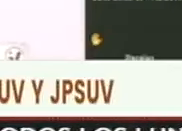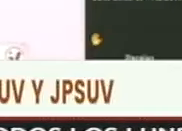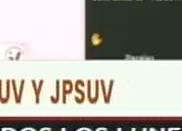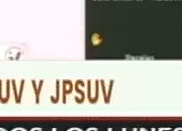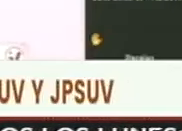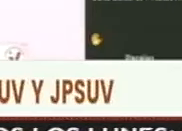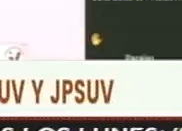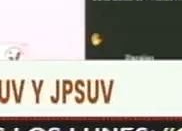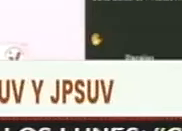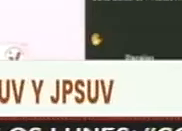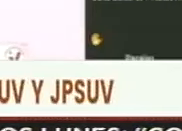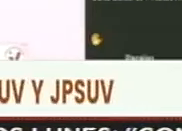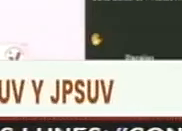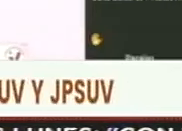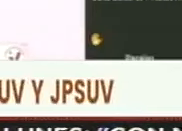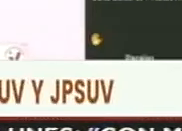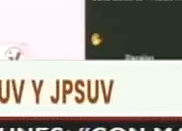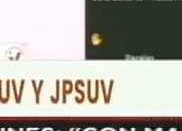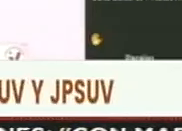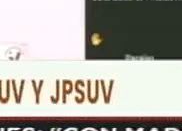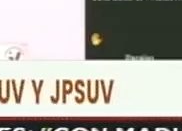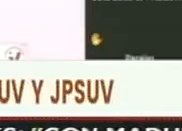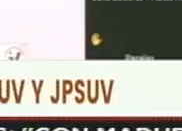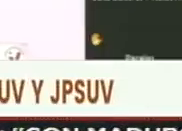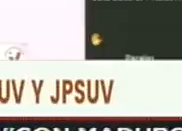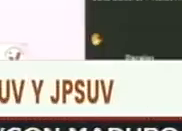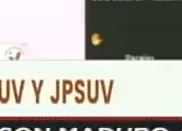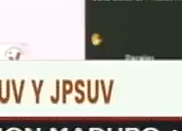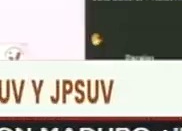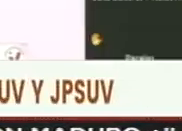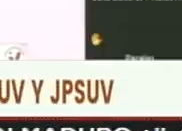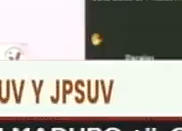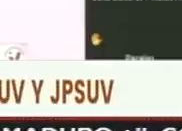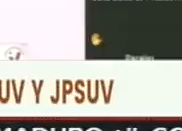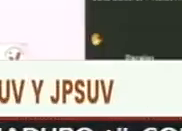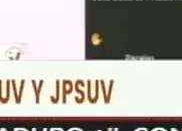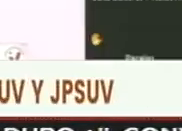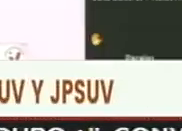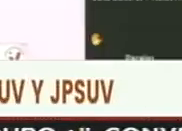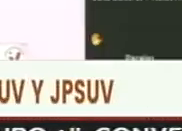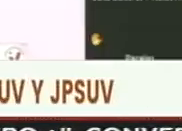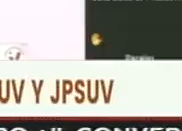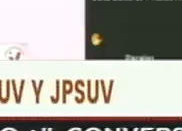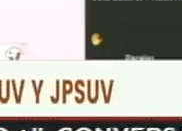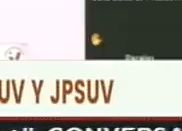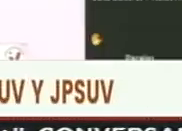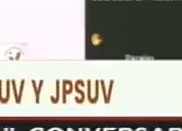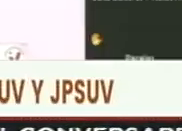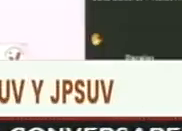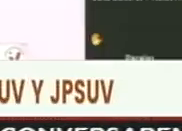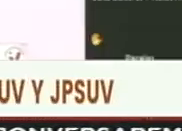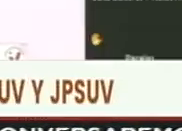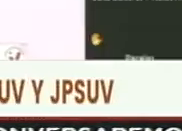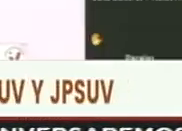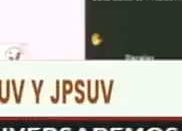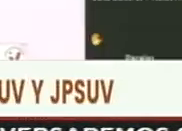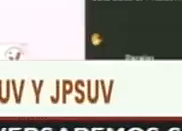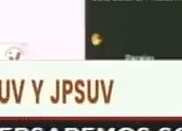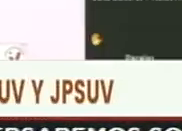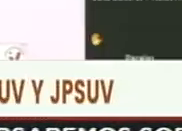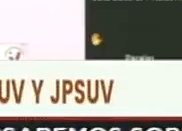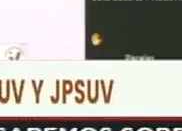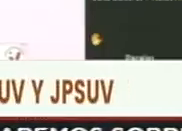Ah saludamos a todas y a todos más de 1000 salas y 1000 conexiones en toda